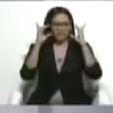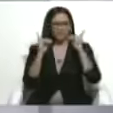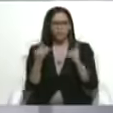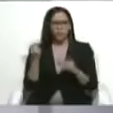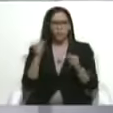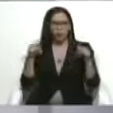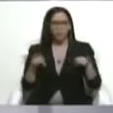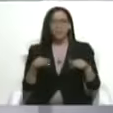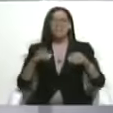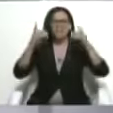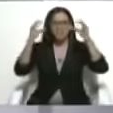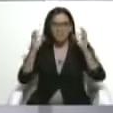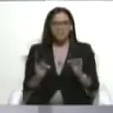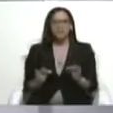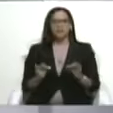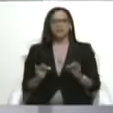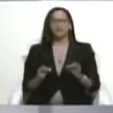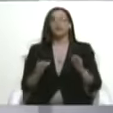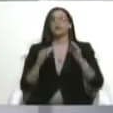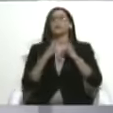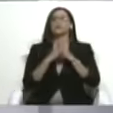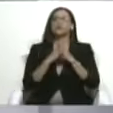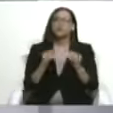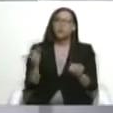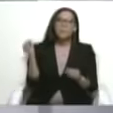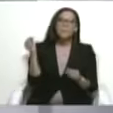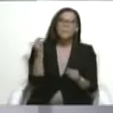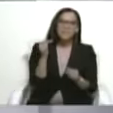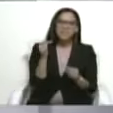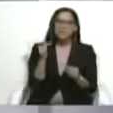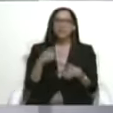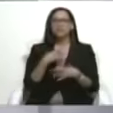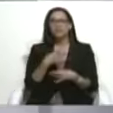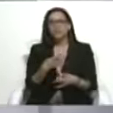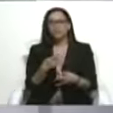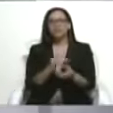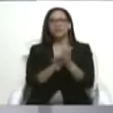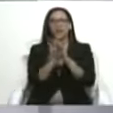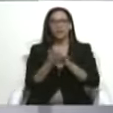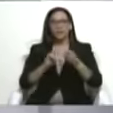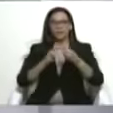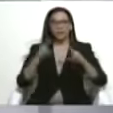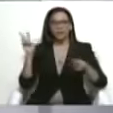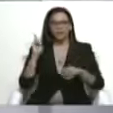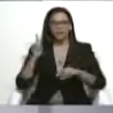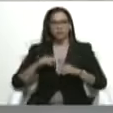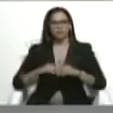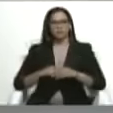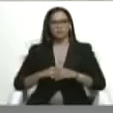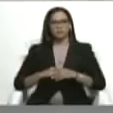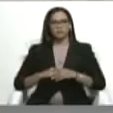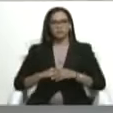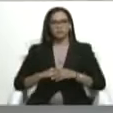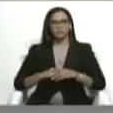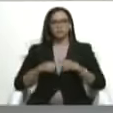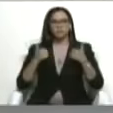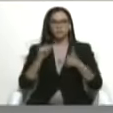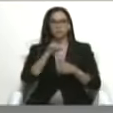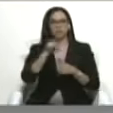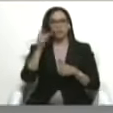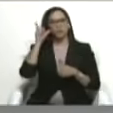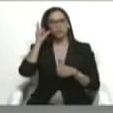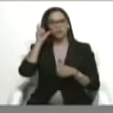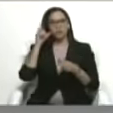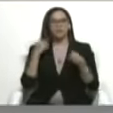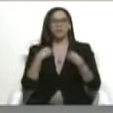sino definitiva, todo mínimo rasgo de intención de socavar la paz venezolana. Bien, ustedes lo escucharon